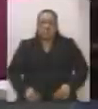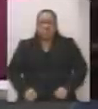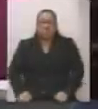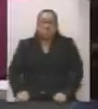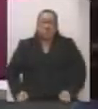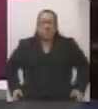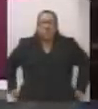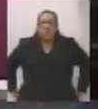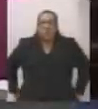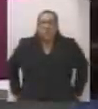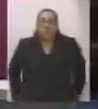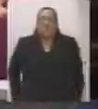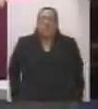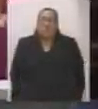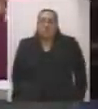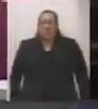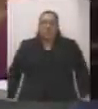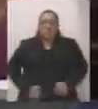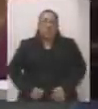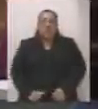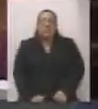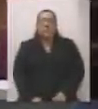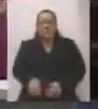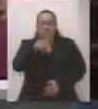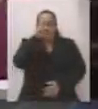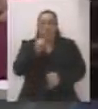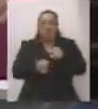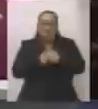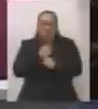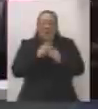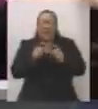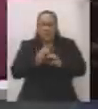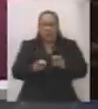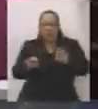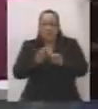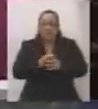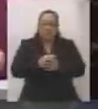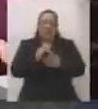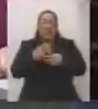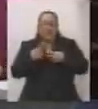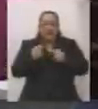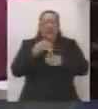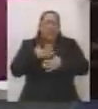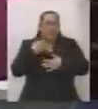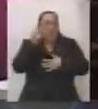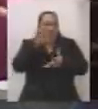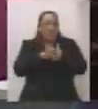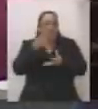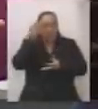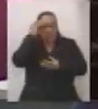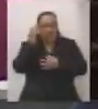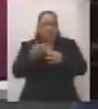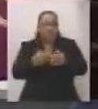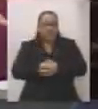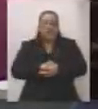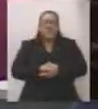el Perú en los últimos años. Y es interesante igualmente tratar de entender, como